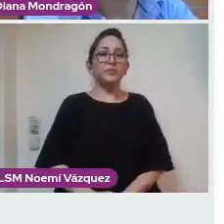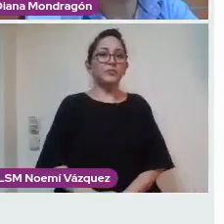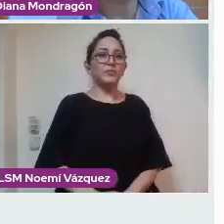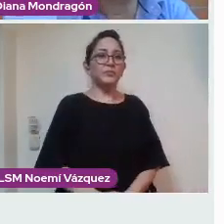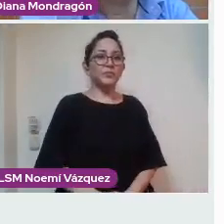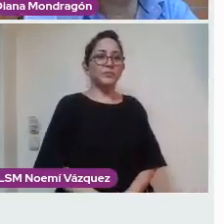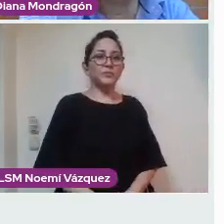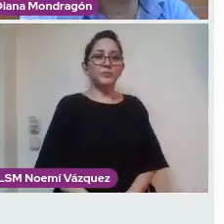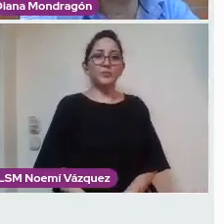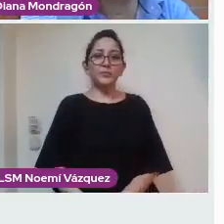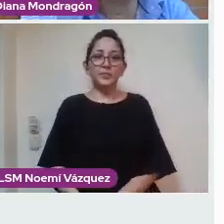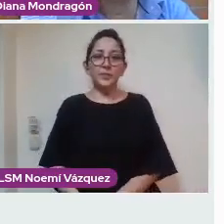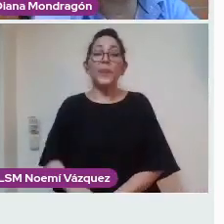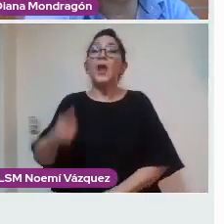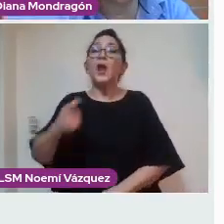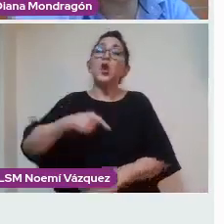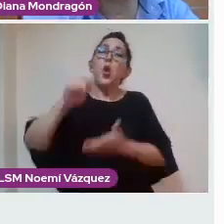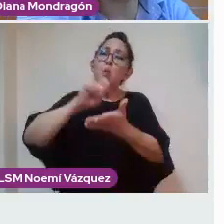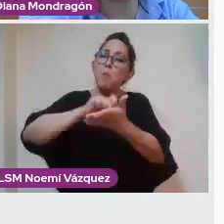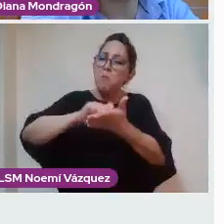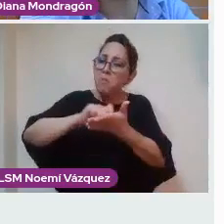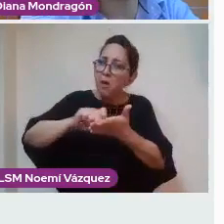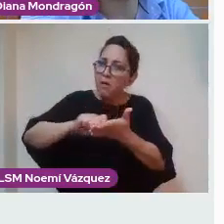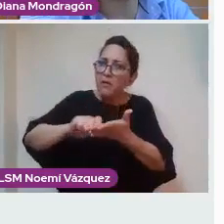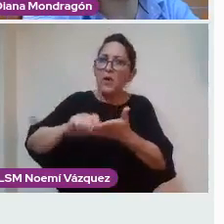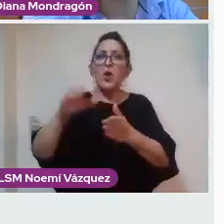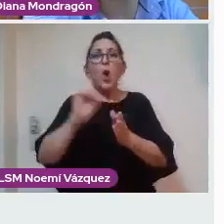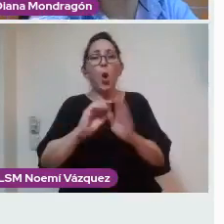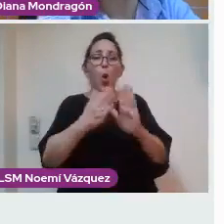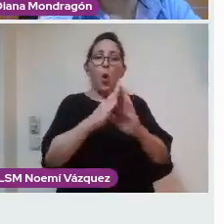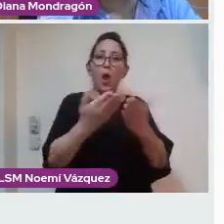A través de notas, a través de diarios, a través de